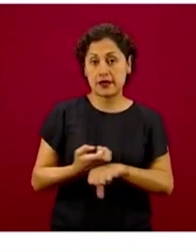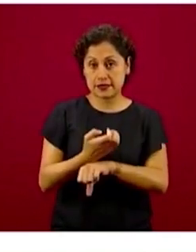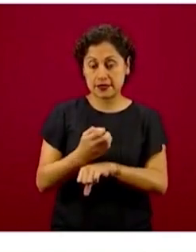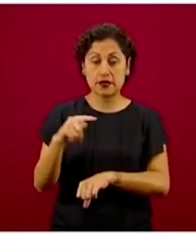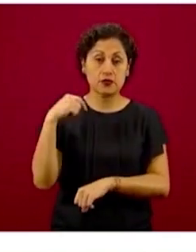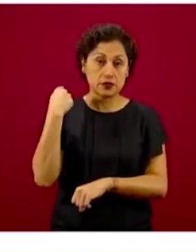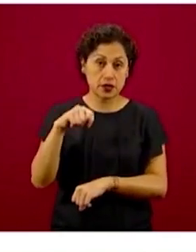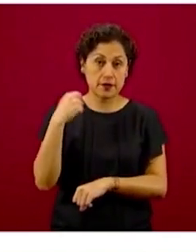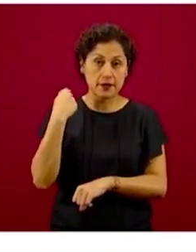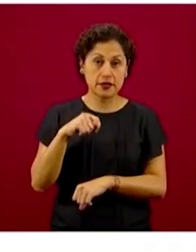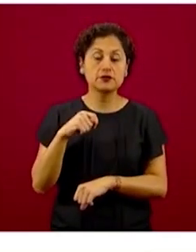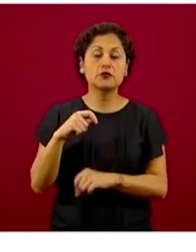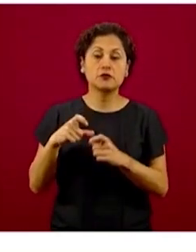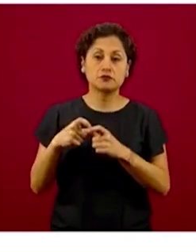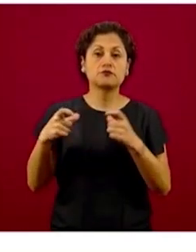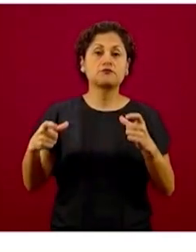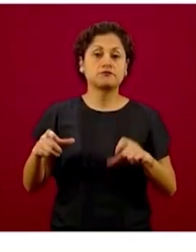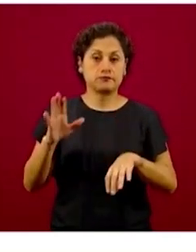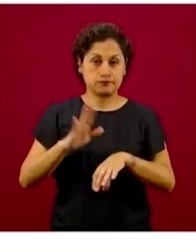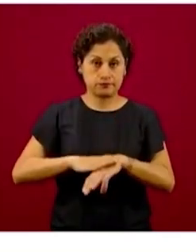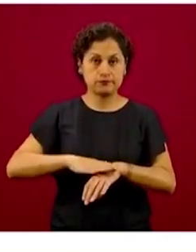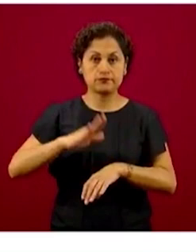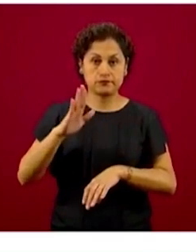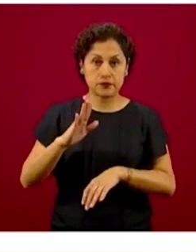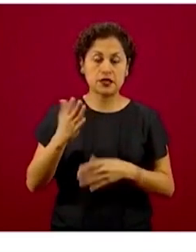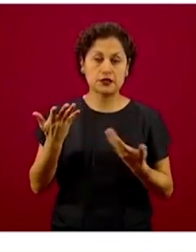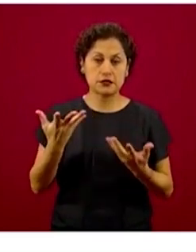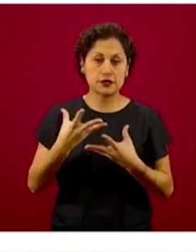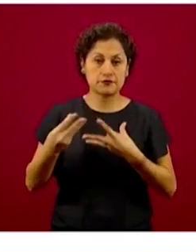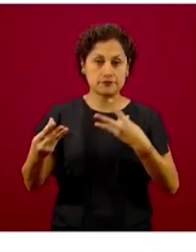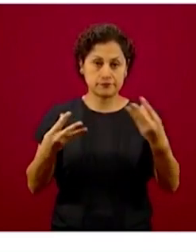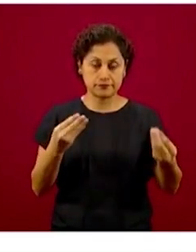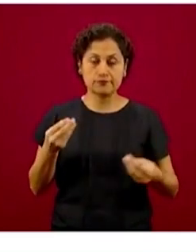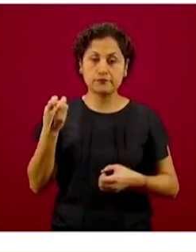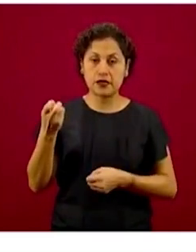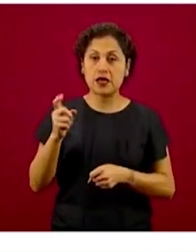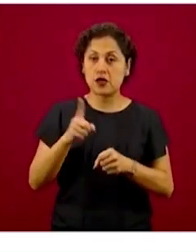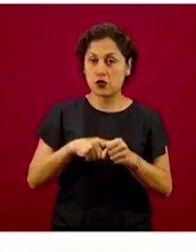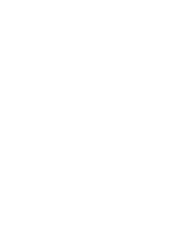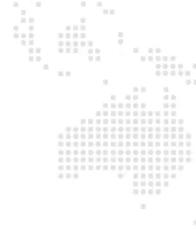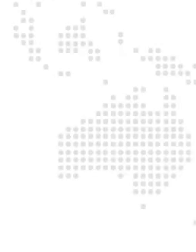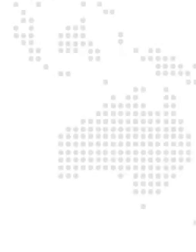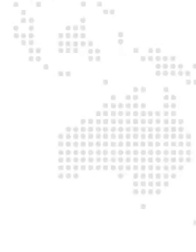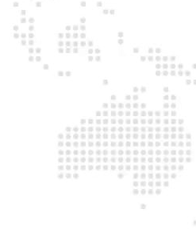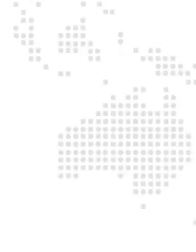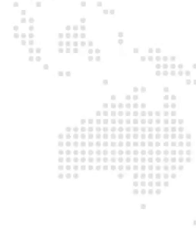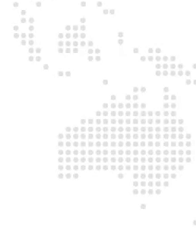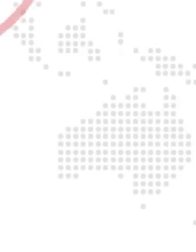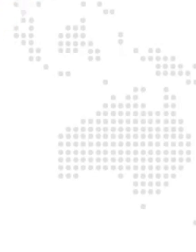a este rango de 3.000 o más casos, que es el rango más alto de colores que tenemos en el mapa.